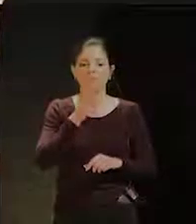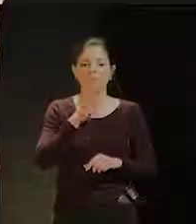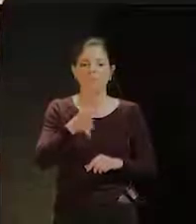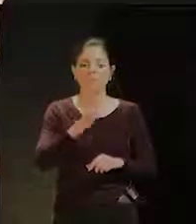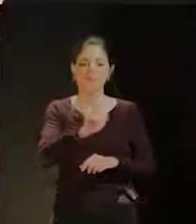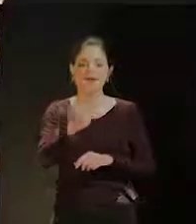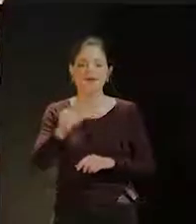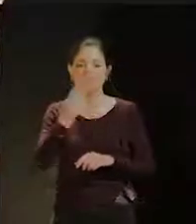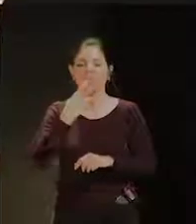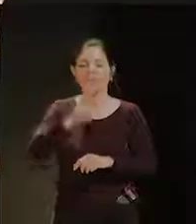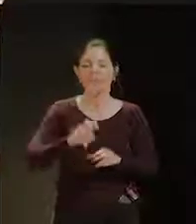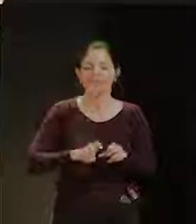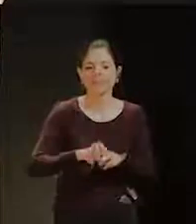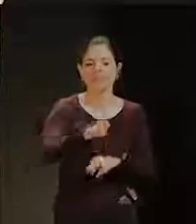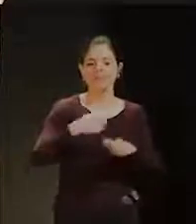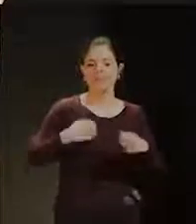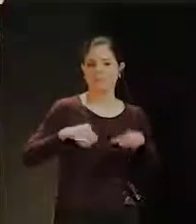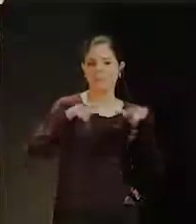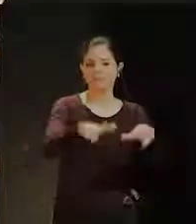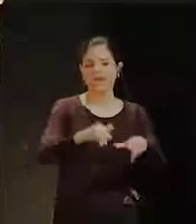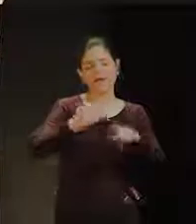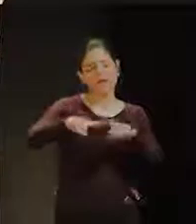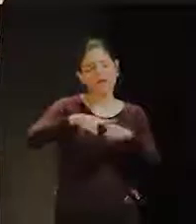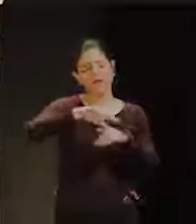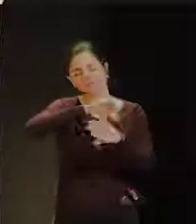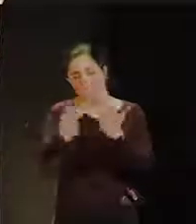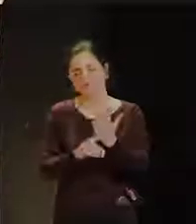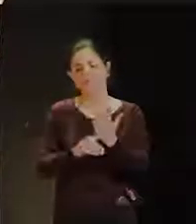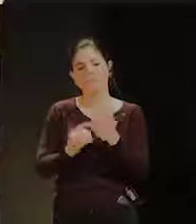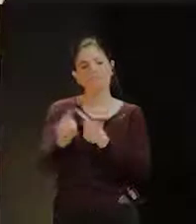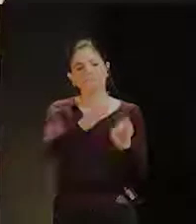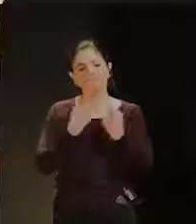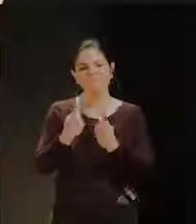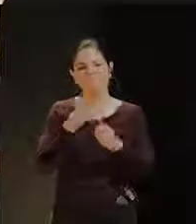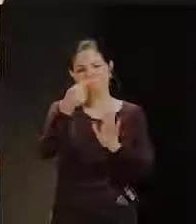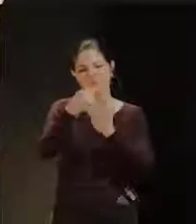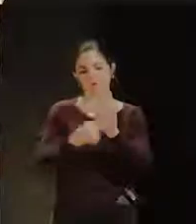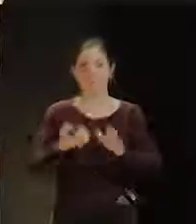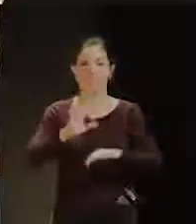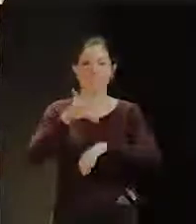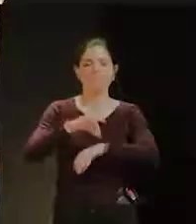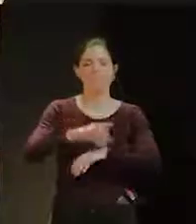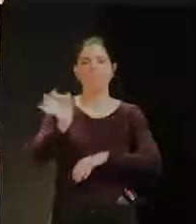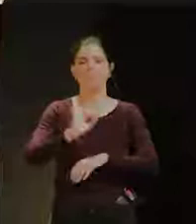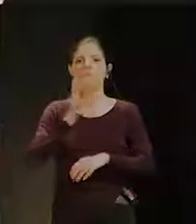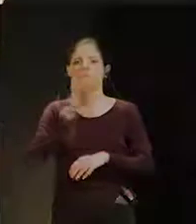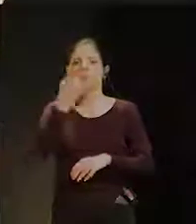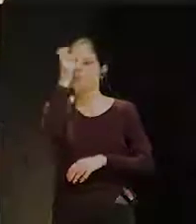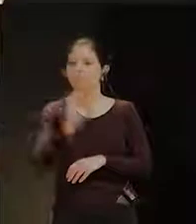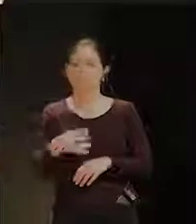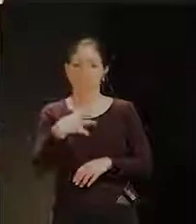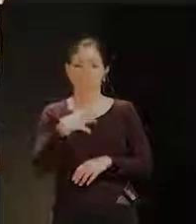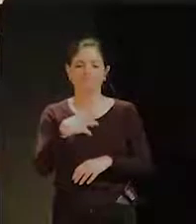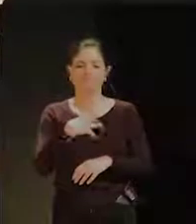a la existencia de una escalera en la sala. Hay cosas que hace falta debido a una condición médica o, por ejemplo, una persona que no